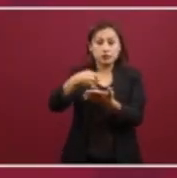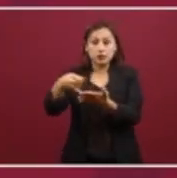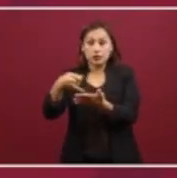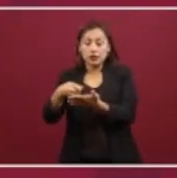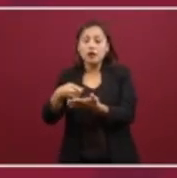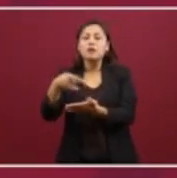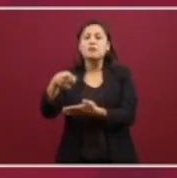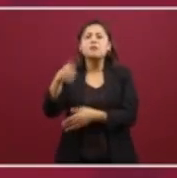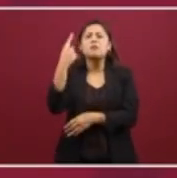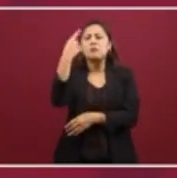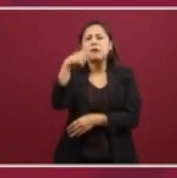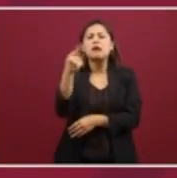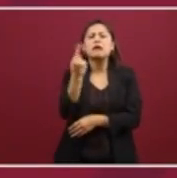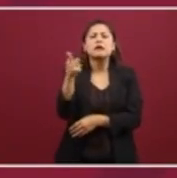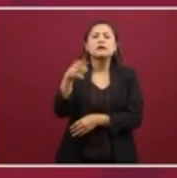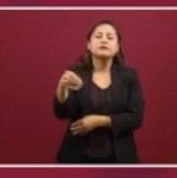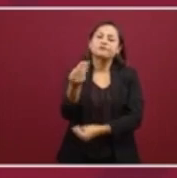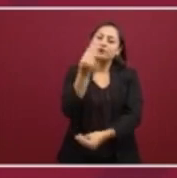No